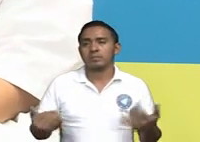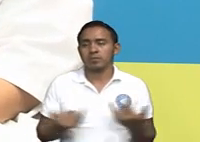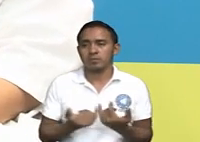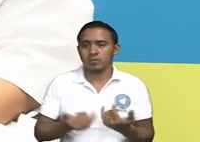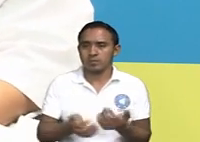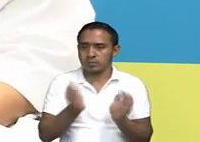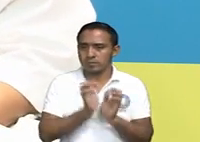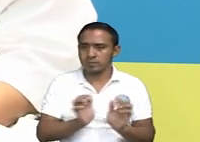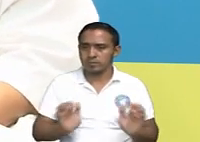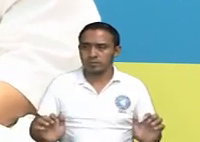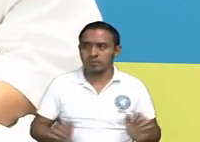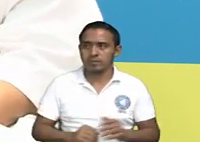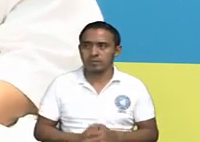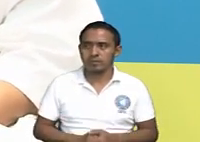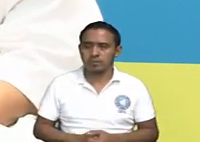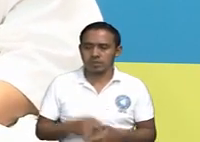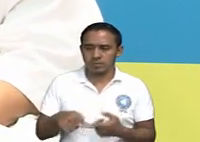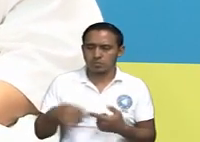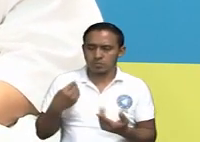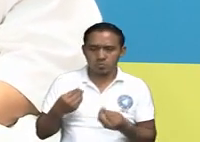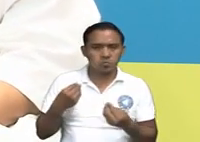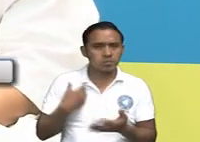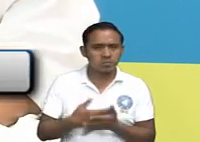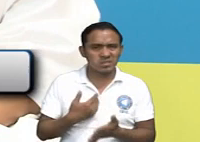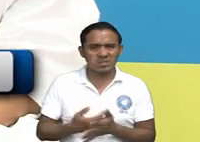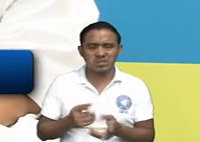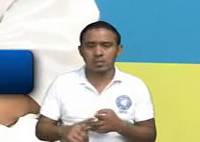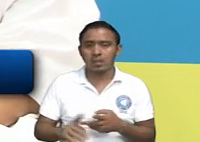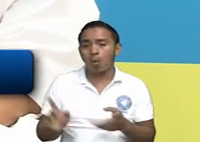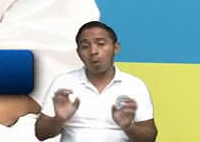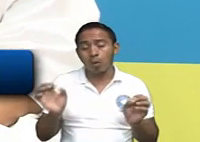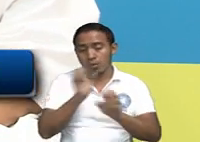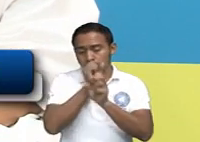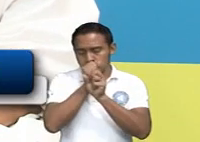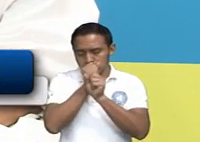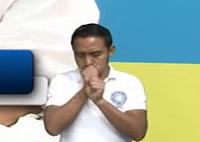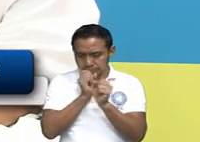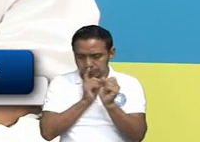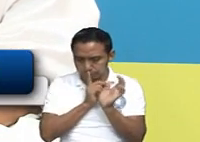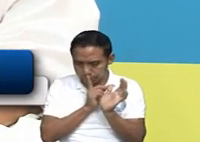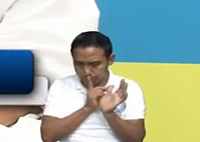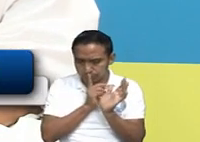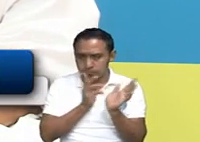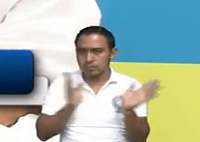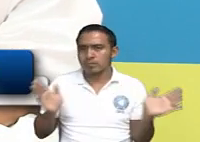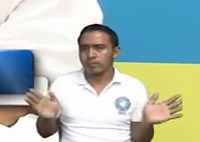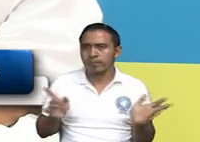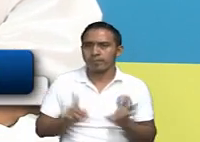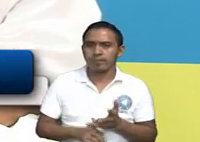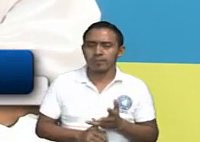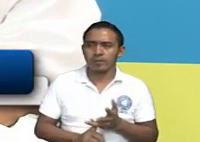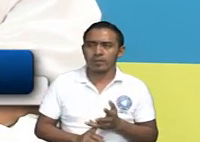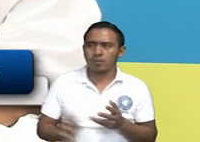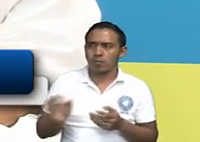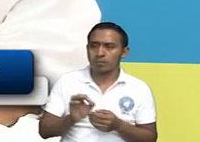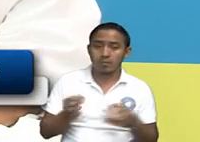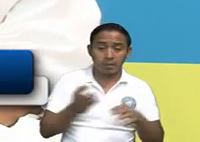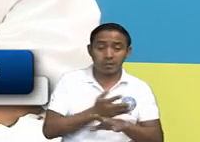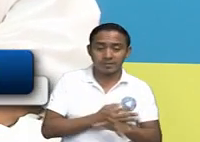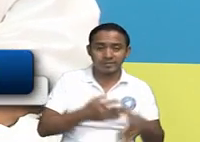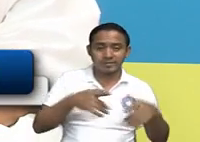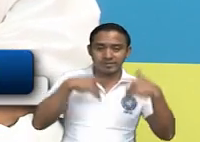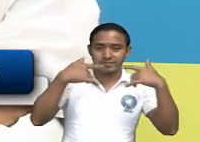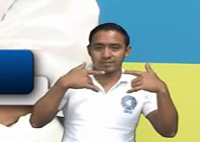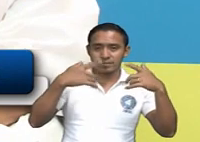el niño está más malcriado, está más callado, o ya no tiene la misma conducta que antes,